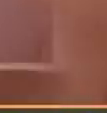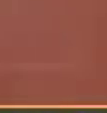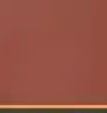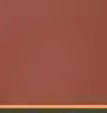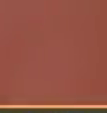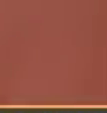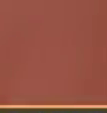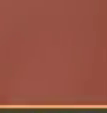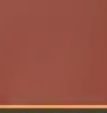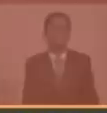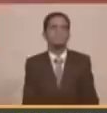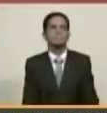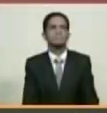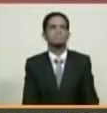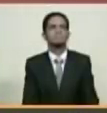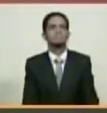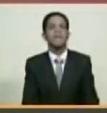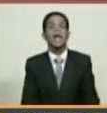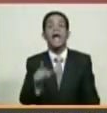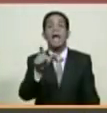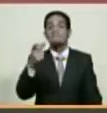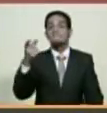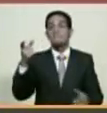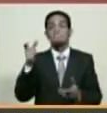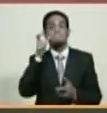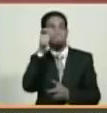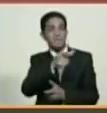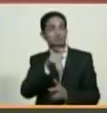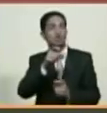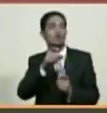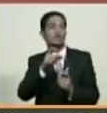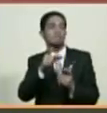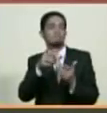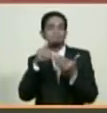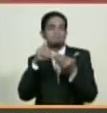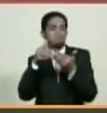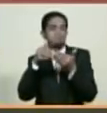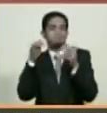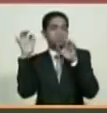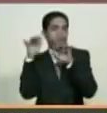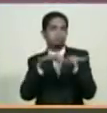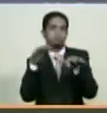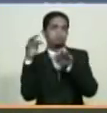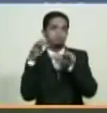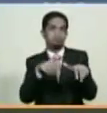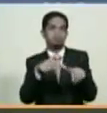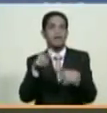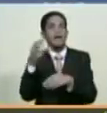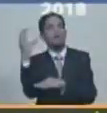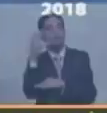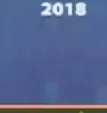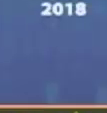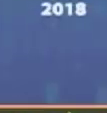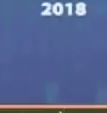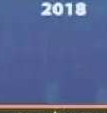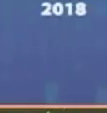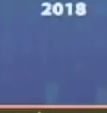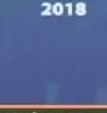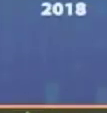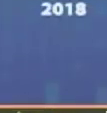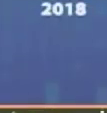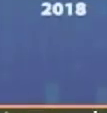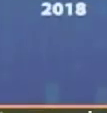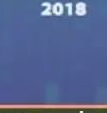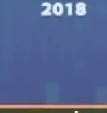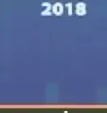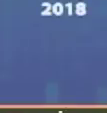442.460 venezolanos habían migrado a Colombia. De ahí el chiste del que habló ayer el presidente